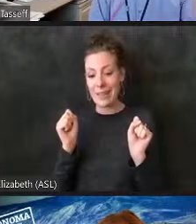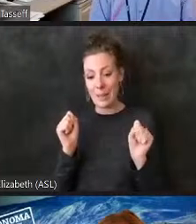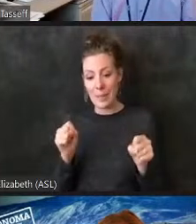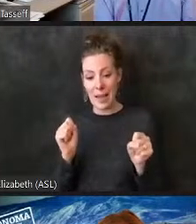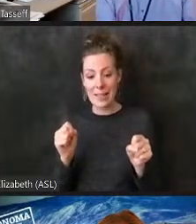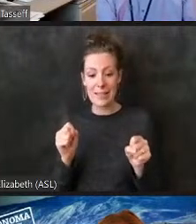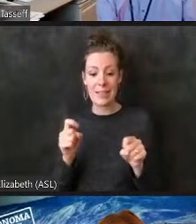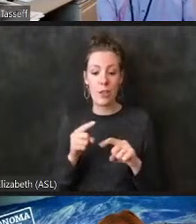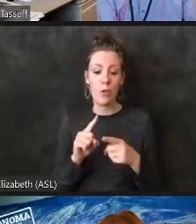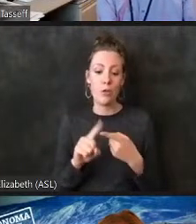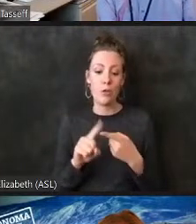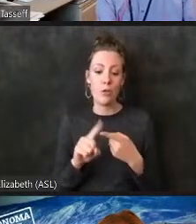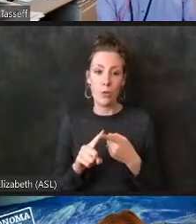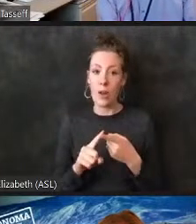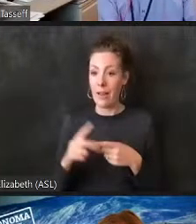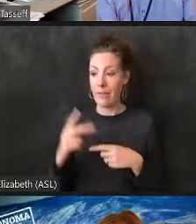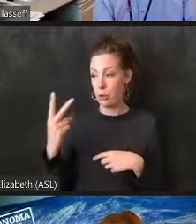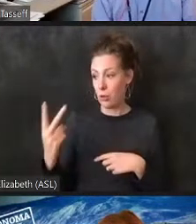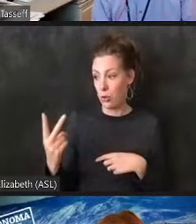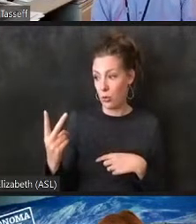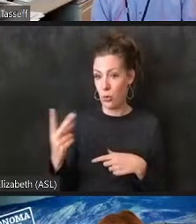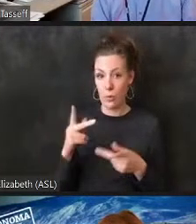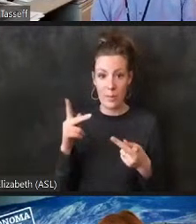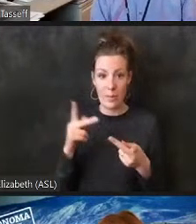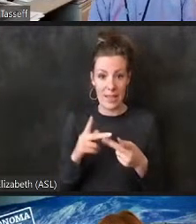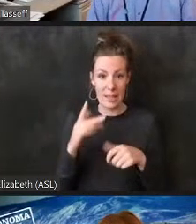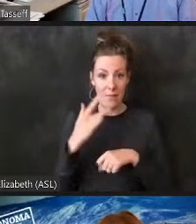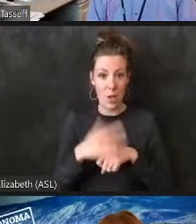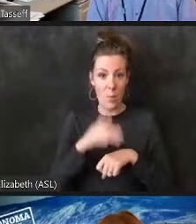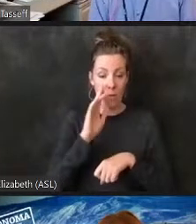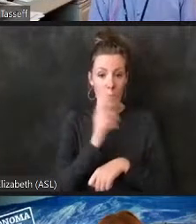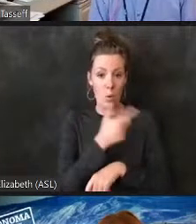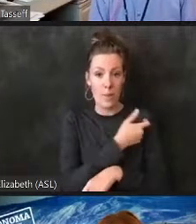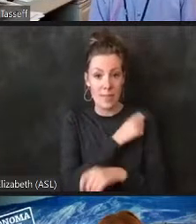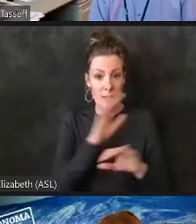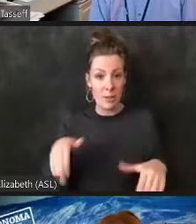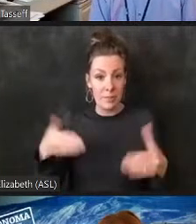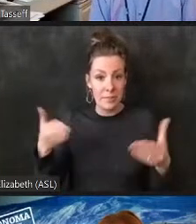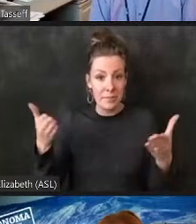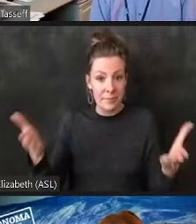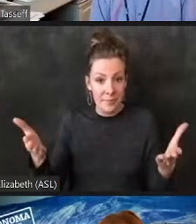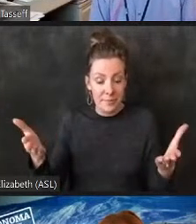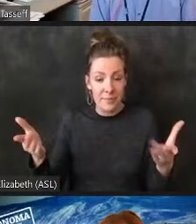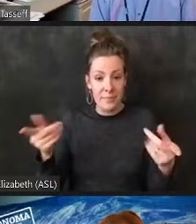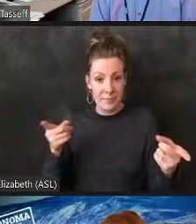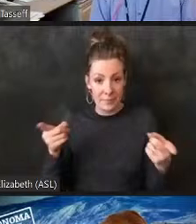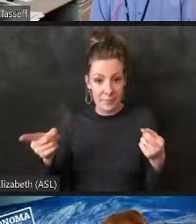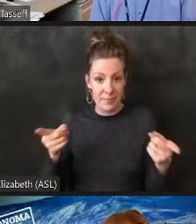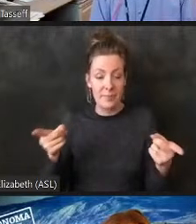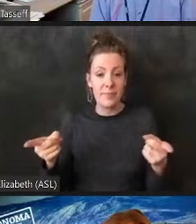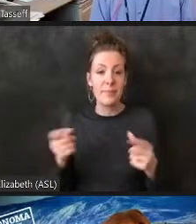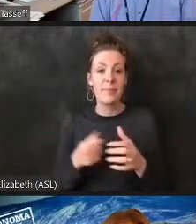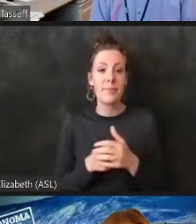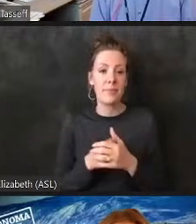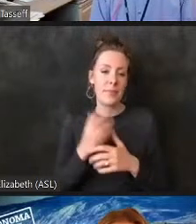ahorita tenemos la capacidad para todos nuestros lugares donde estamos para estar mandando las inmunizaciones